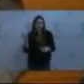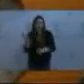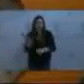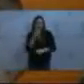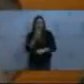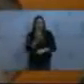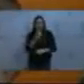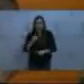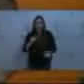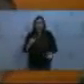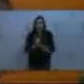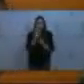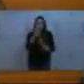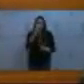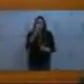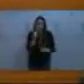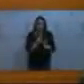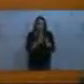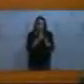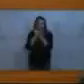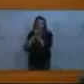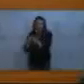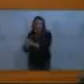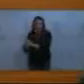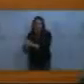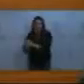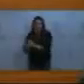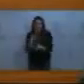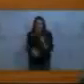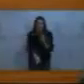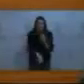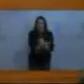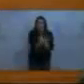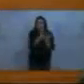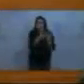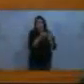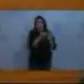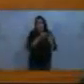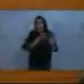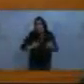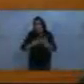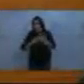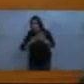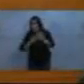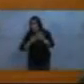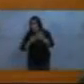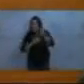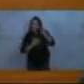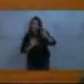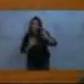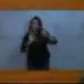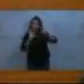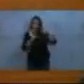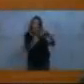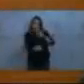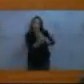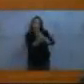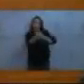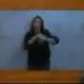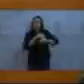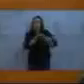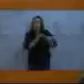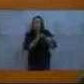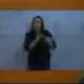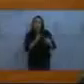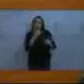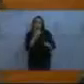del SESPA. La práctica de perfilar plazas o puestos para los allegados es una